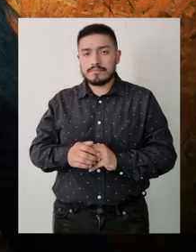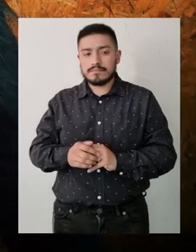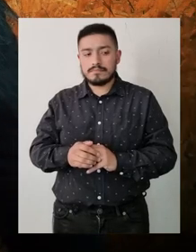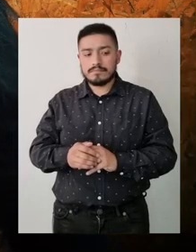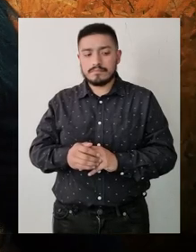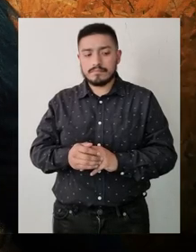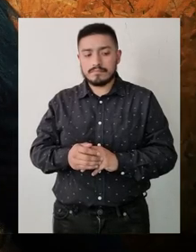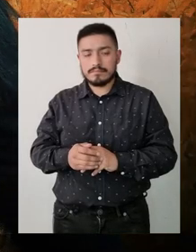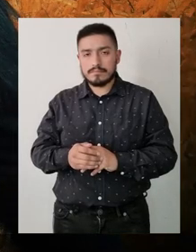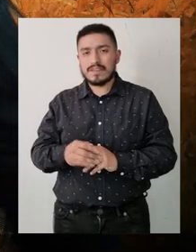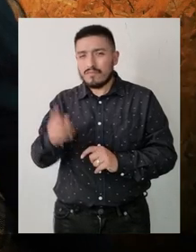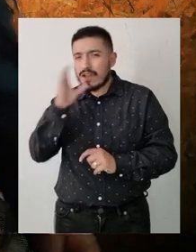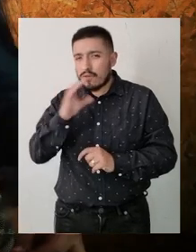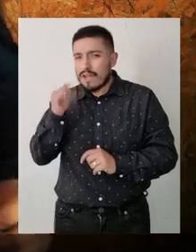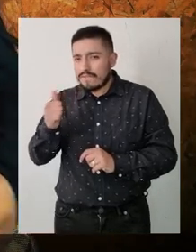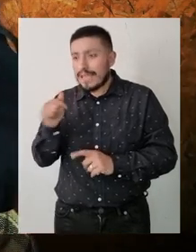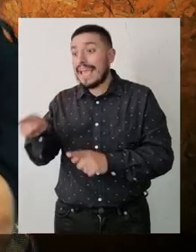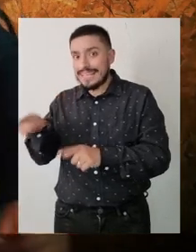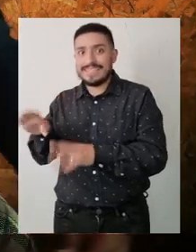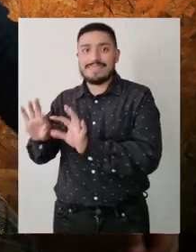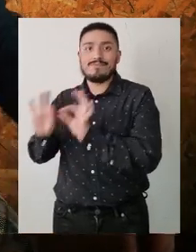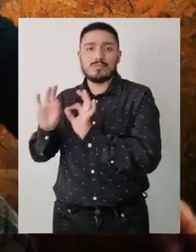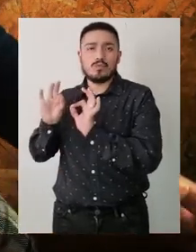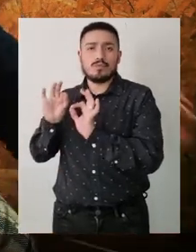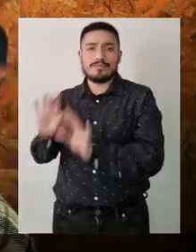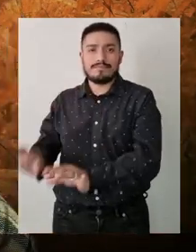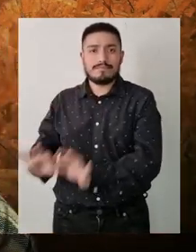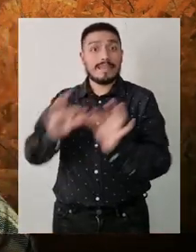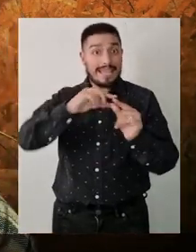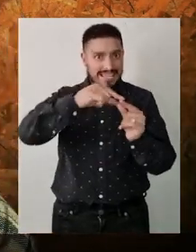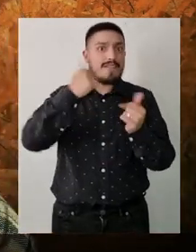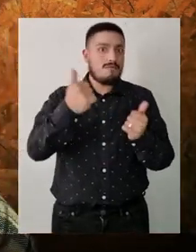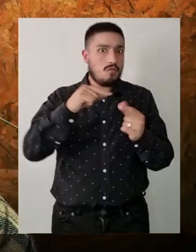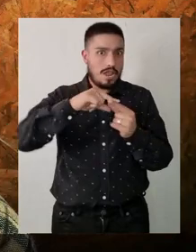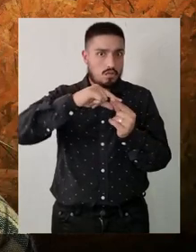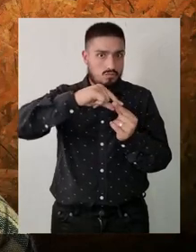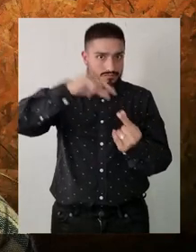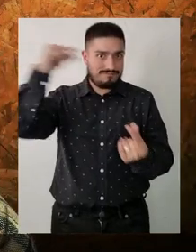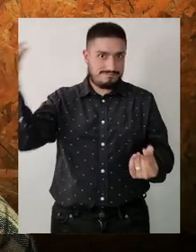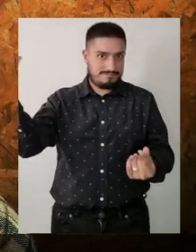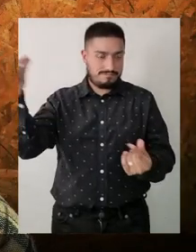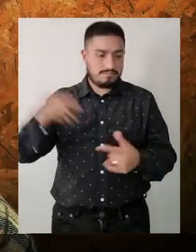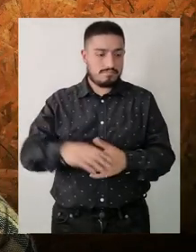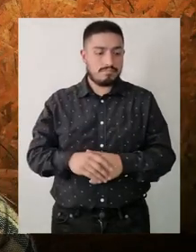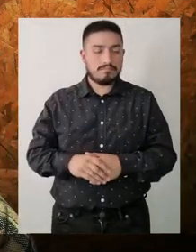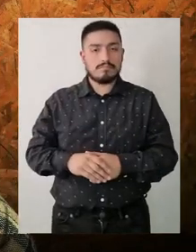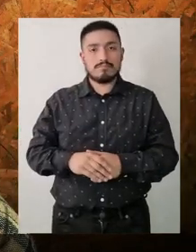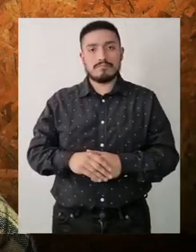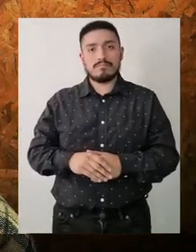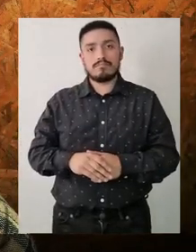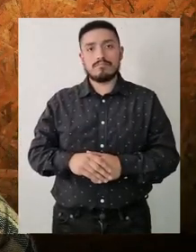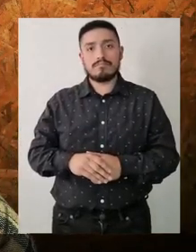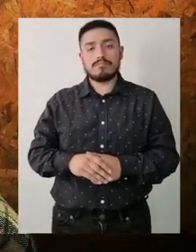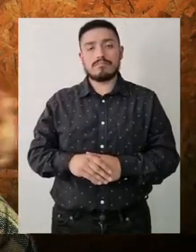fuerte. Lo voy a buscar bien. Este es un buen junquillo.